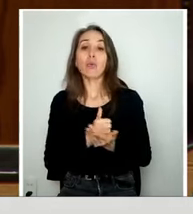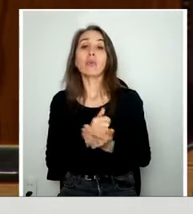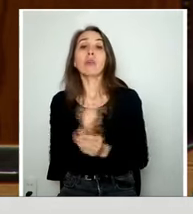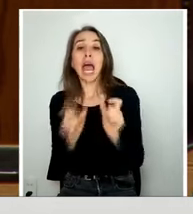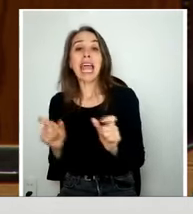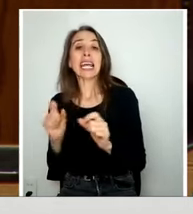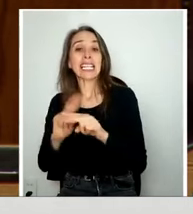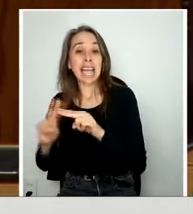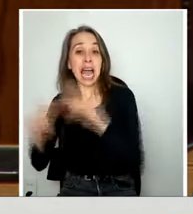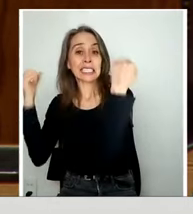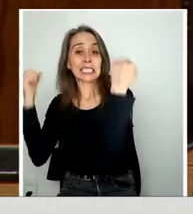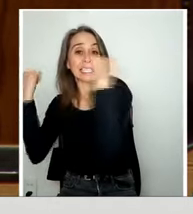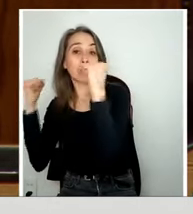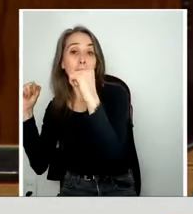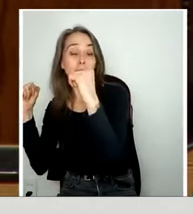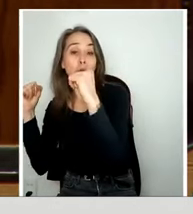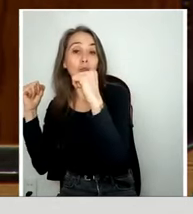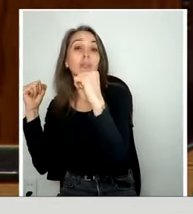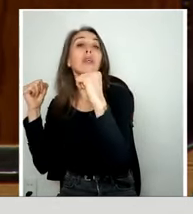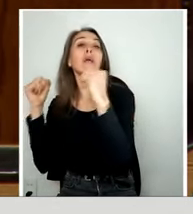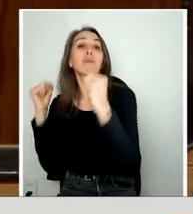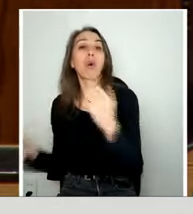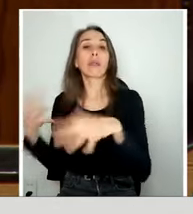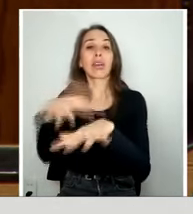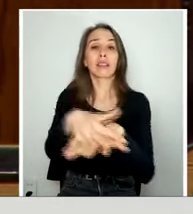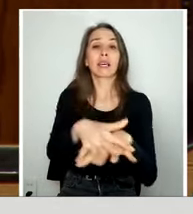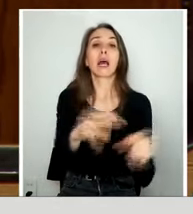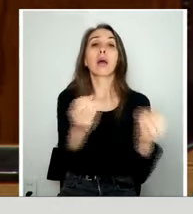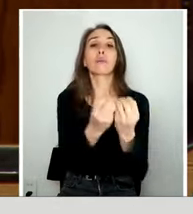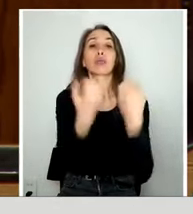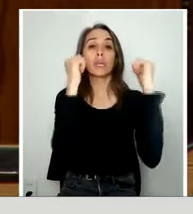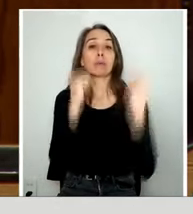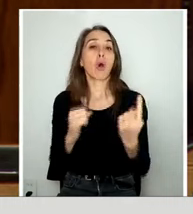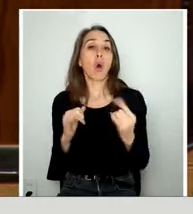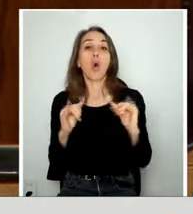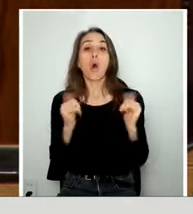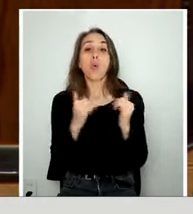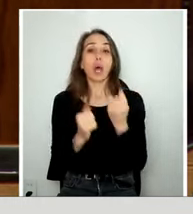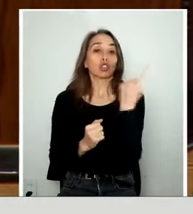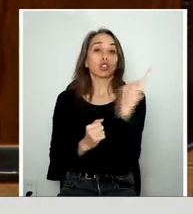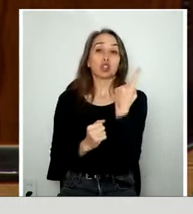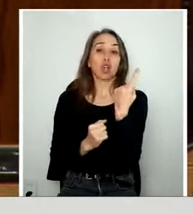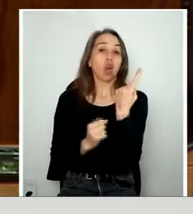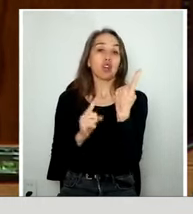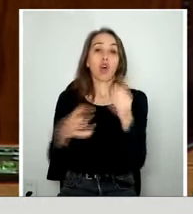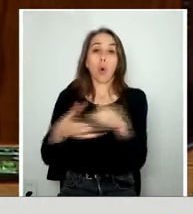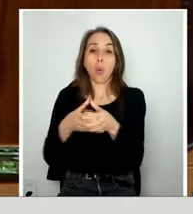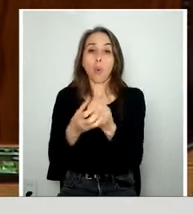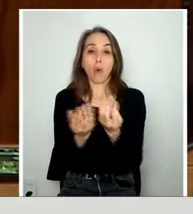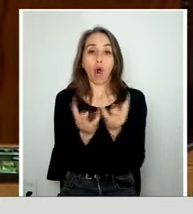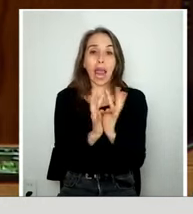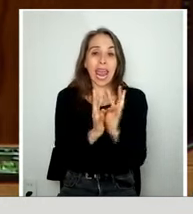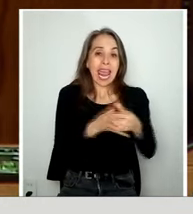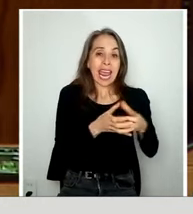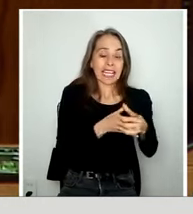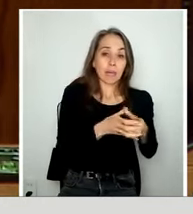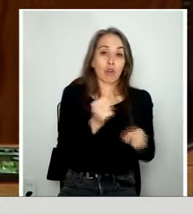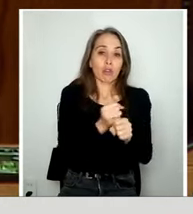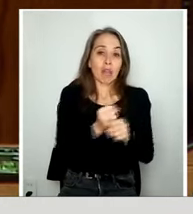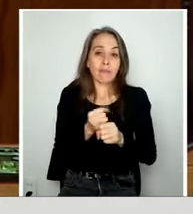recordar que muchas de nuestras disciplinas no son disciplinas individuales es juego en equipo es trabajo colectivo